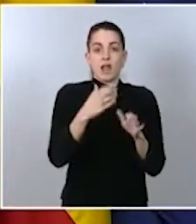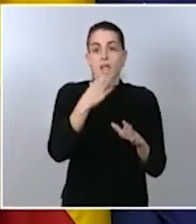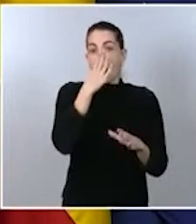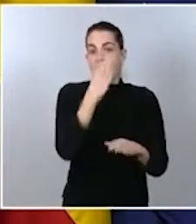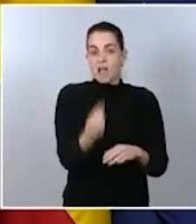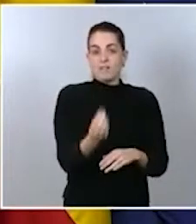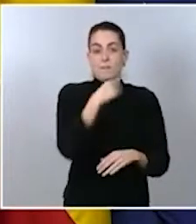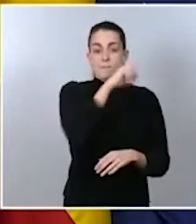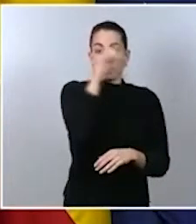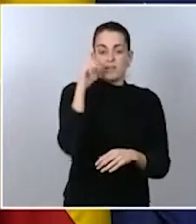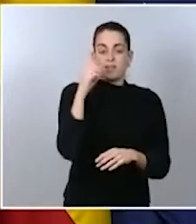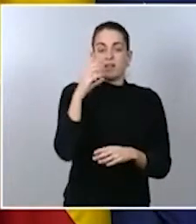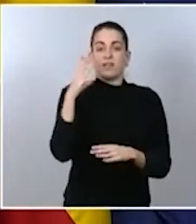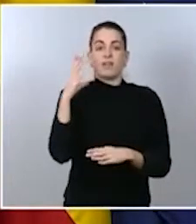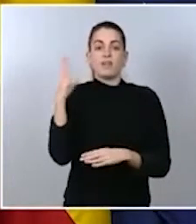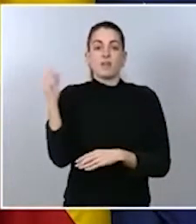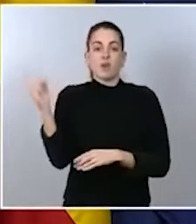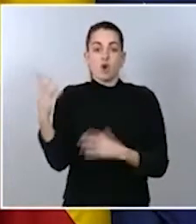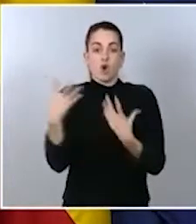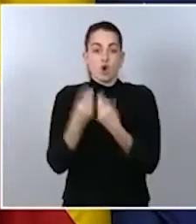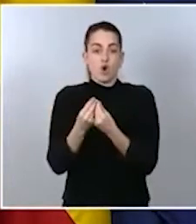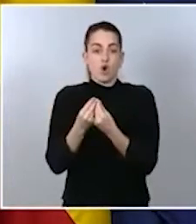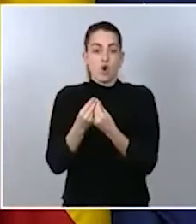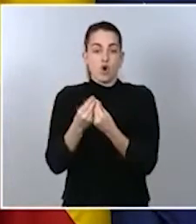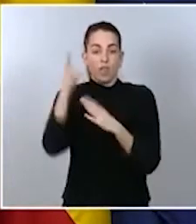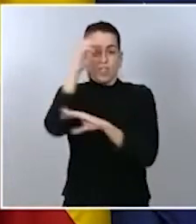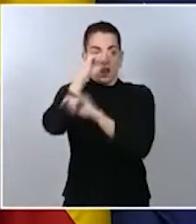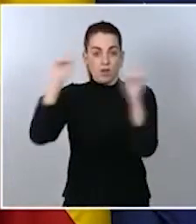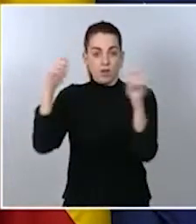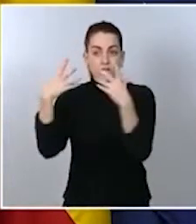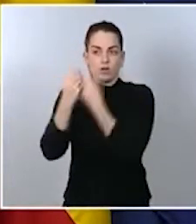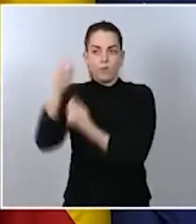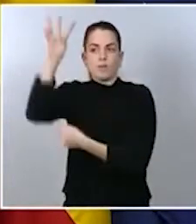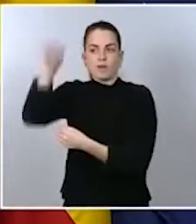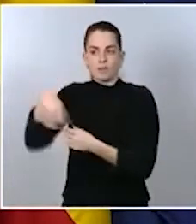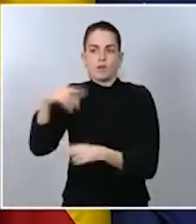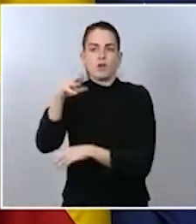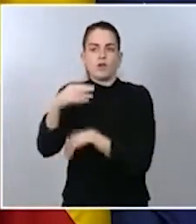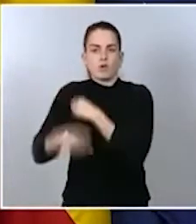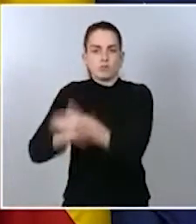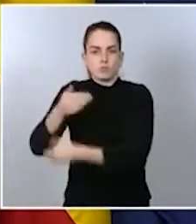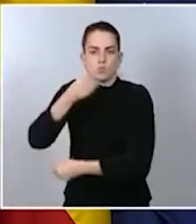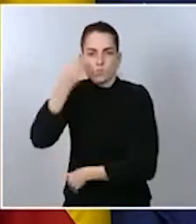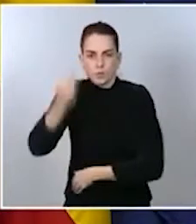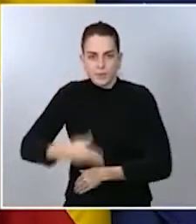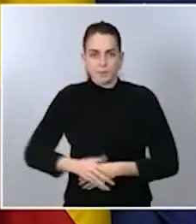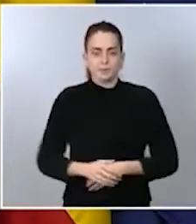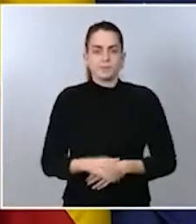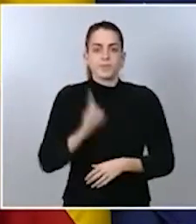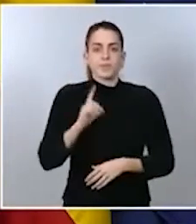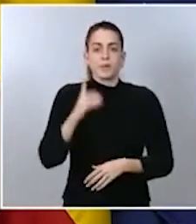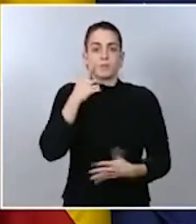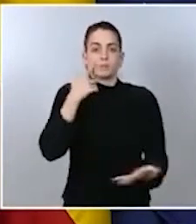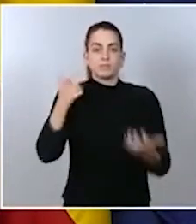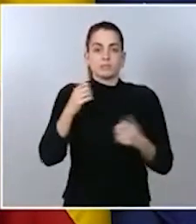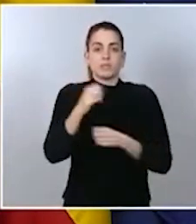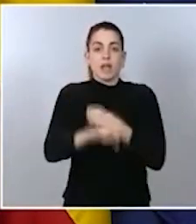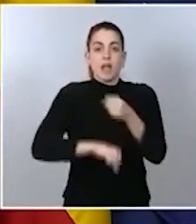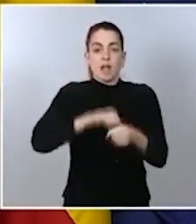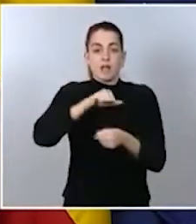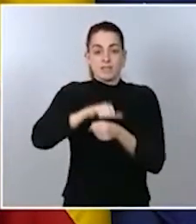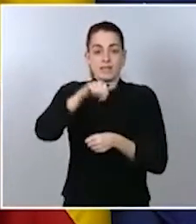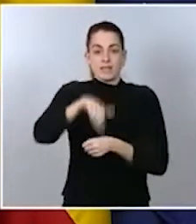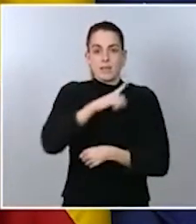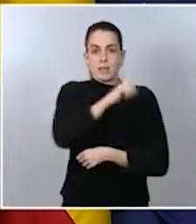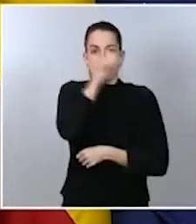a las 14 horas en cuanto al transporte aéreo señalar que el aeropuerto adolfo suárez madrid-barajas opera desde